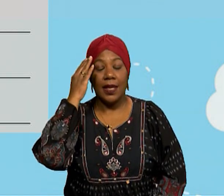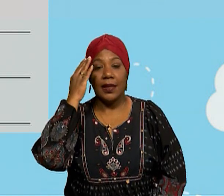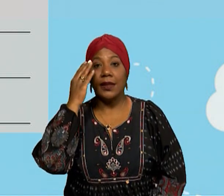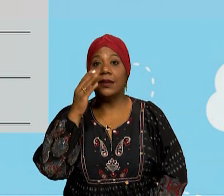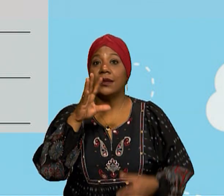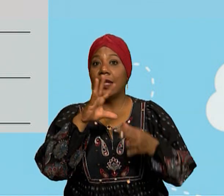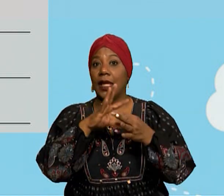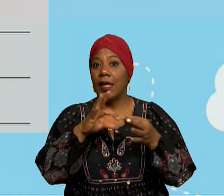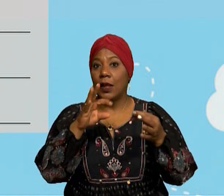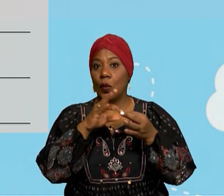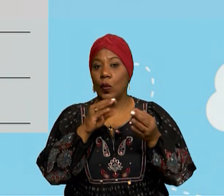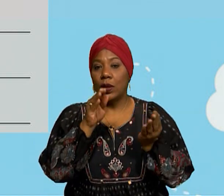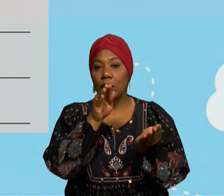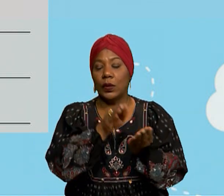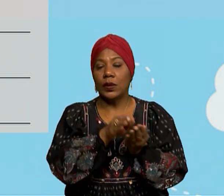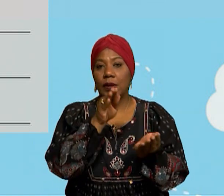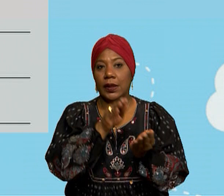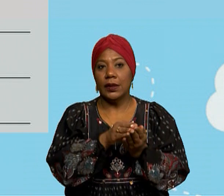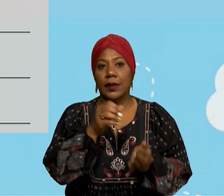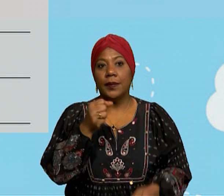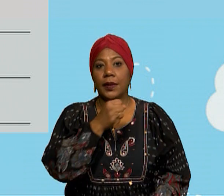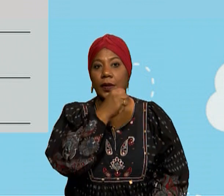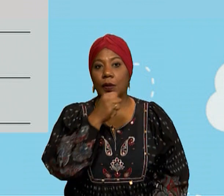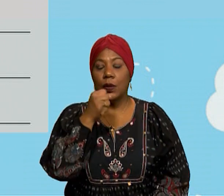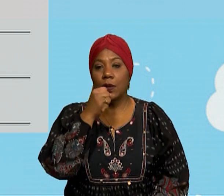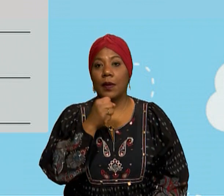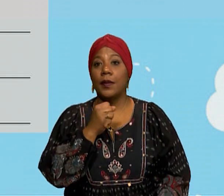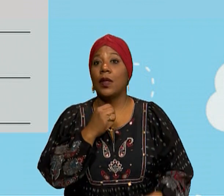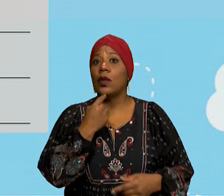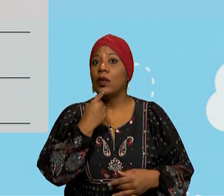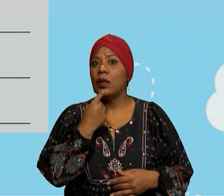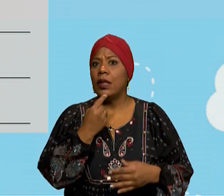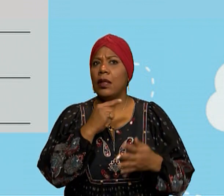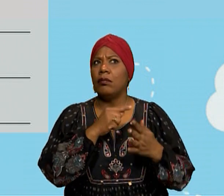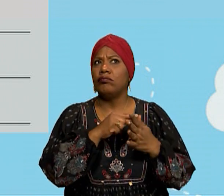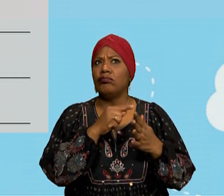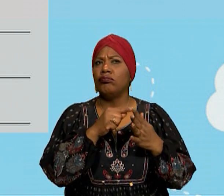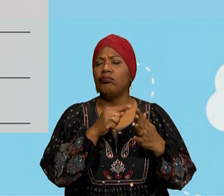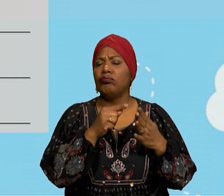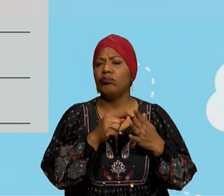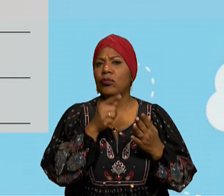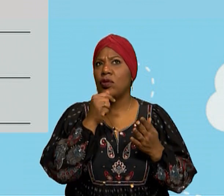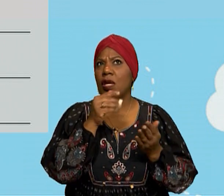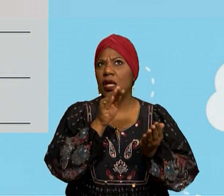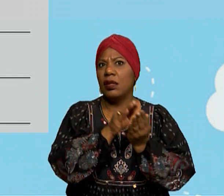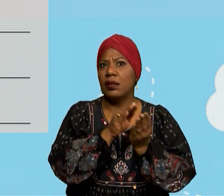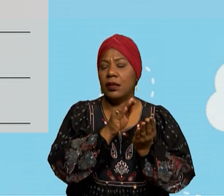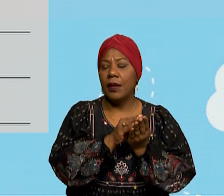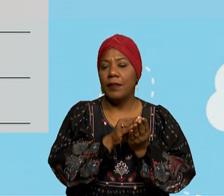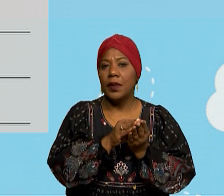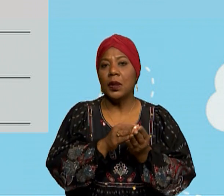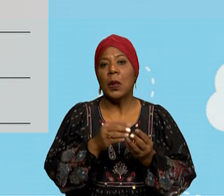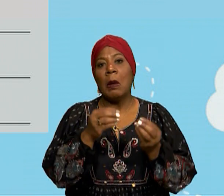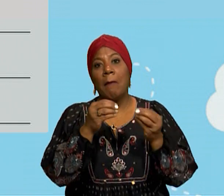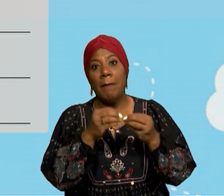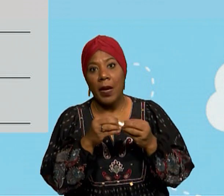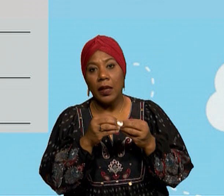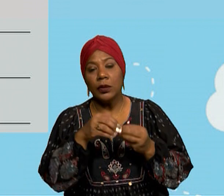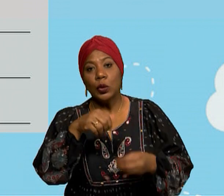y resuelve los ejercicios. Menciona los personajes principales y un personaje